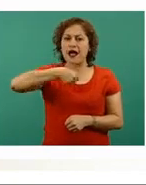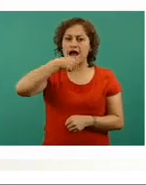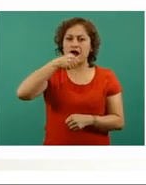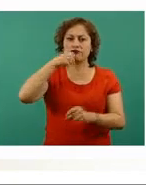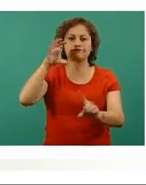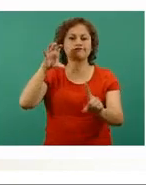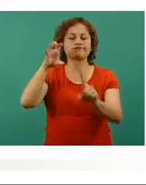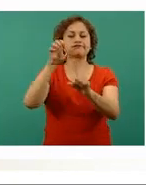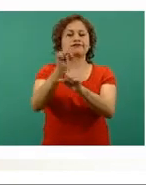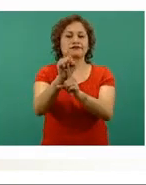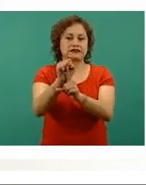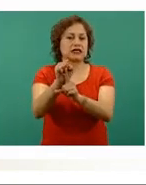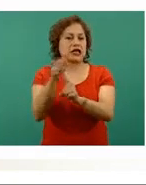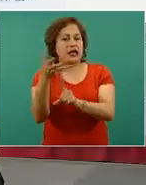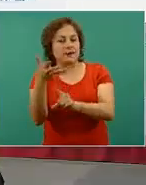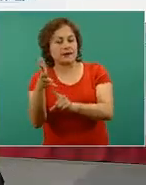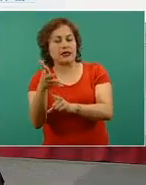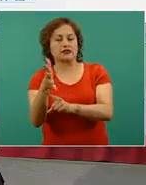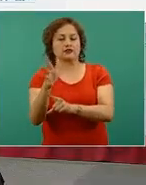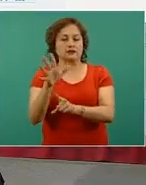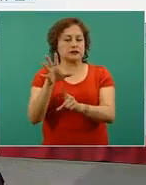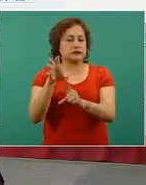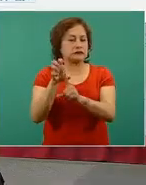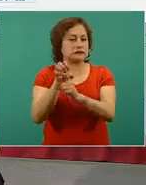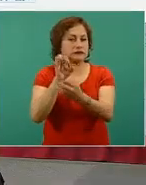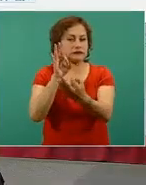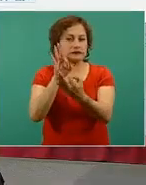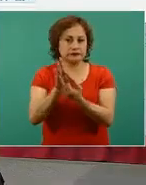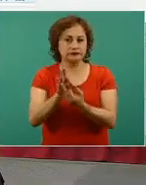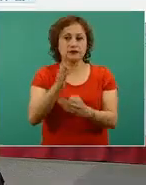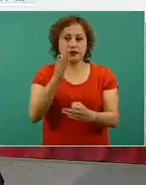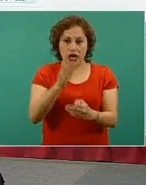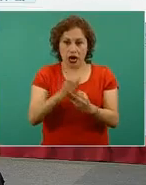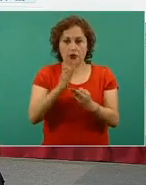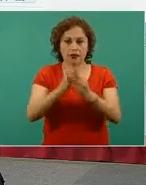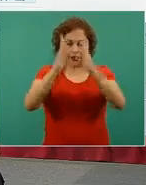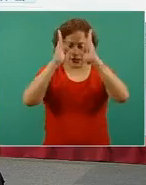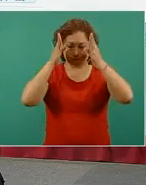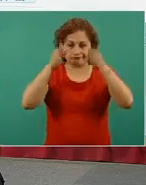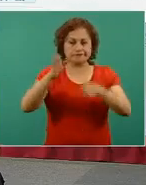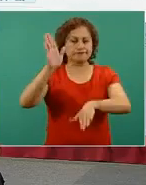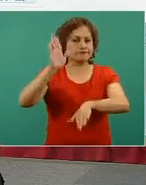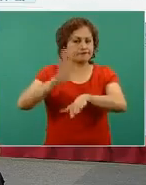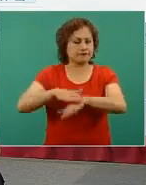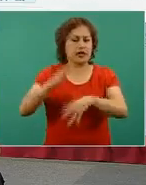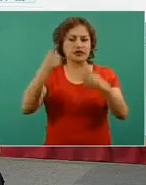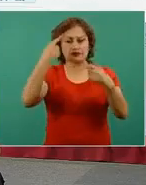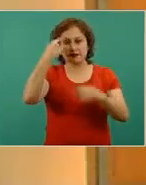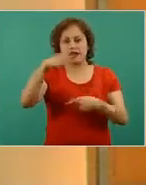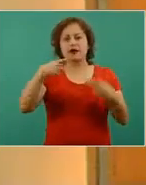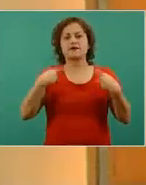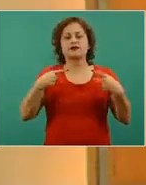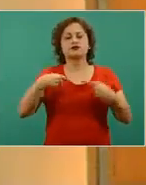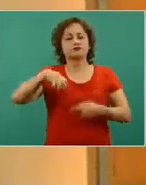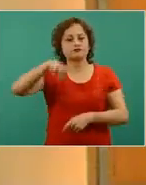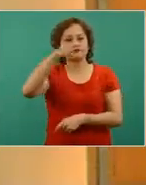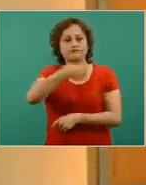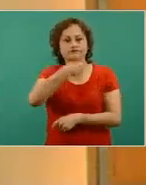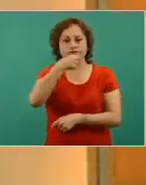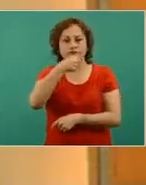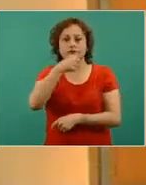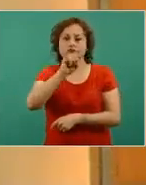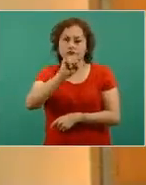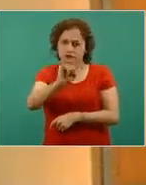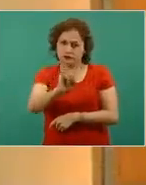vacunando ahorita en grandes números a las personas adultas mayores, aunque sigue en otra velocidad la